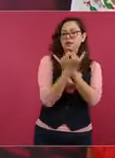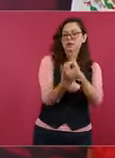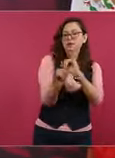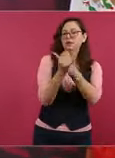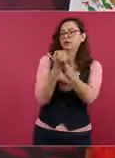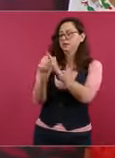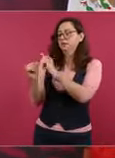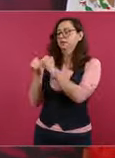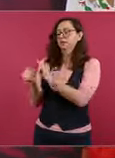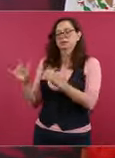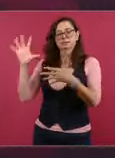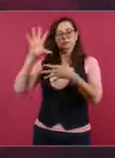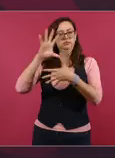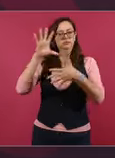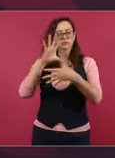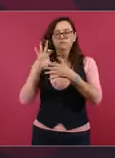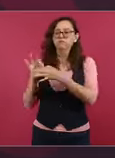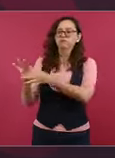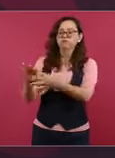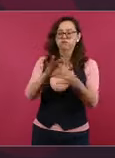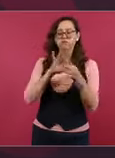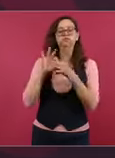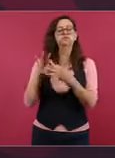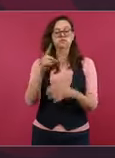la integración de toda América.